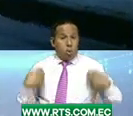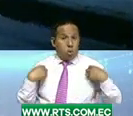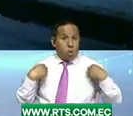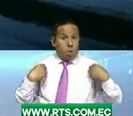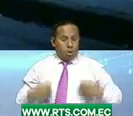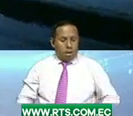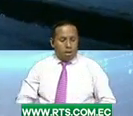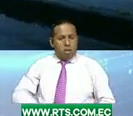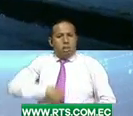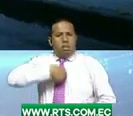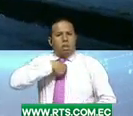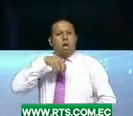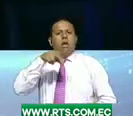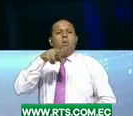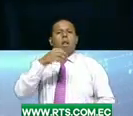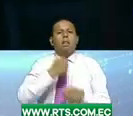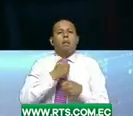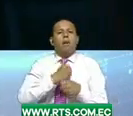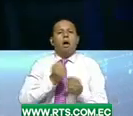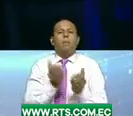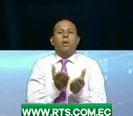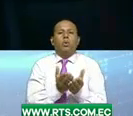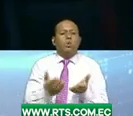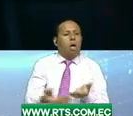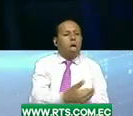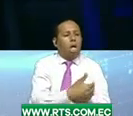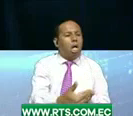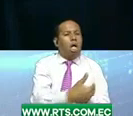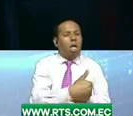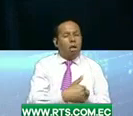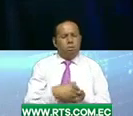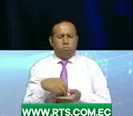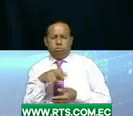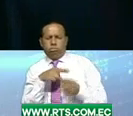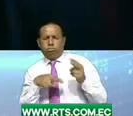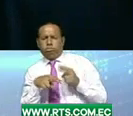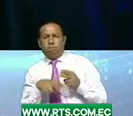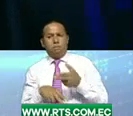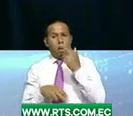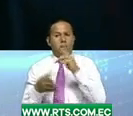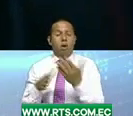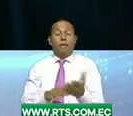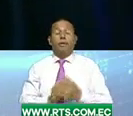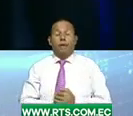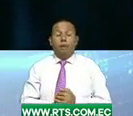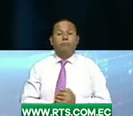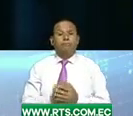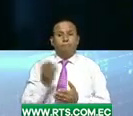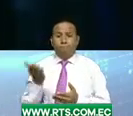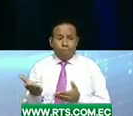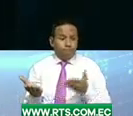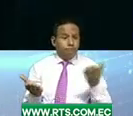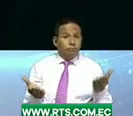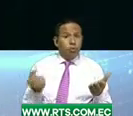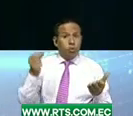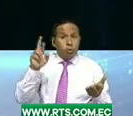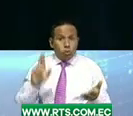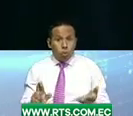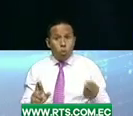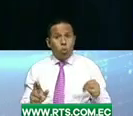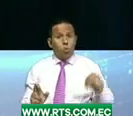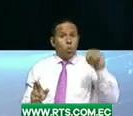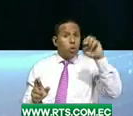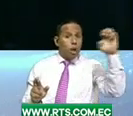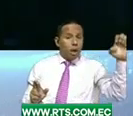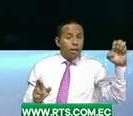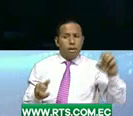y lamentablemente acabaron con la vida de dos ciudadanos. Es lo que ha ocurrido en las últimas horas, tanto en el sur y en el noroeste de